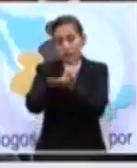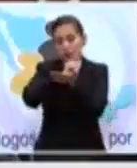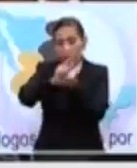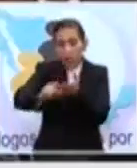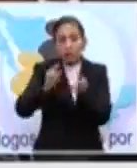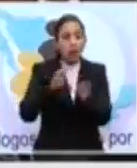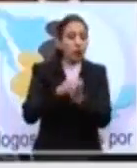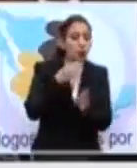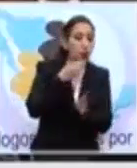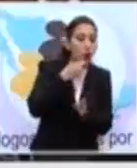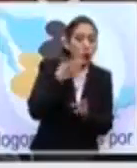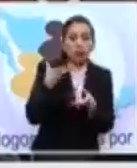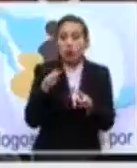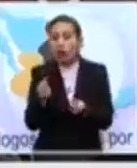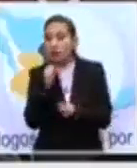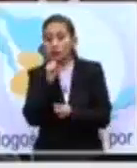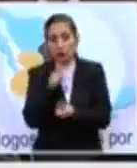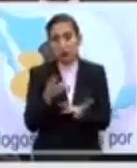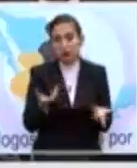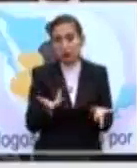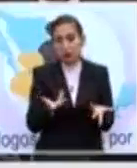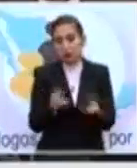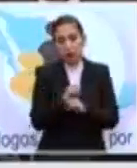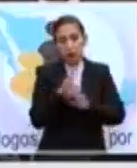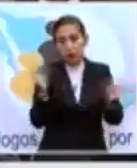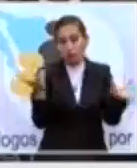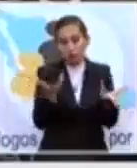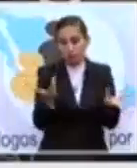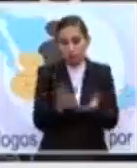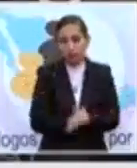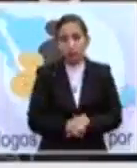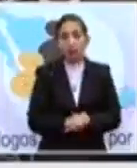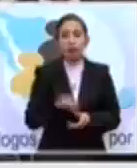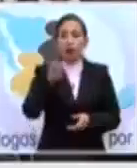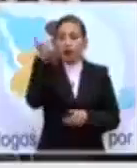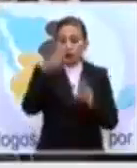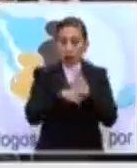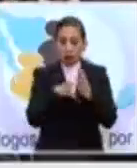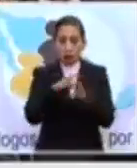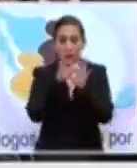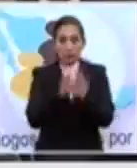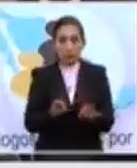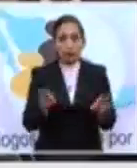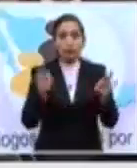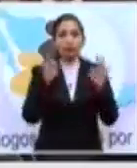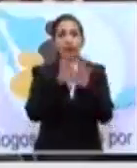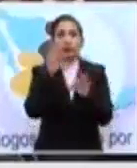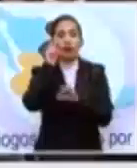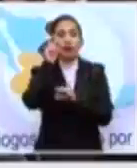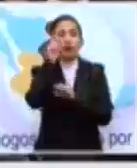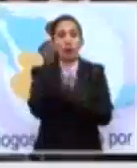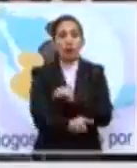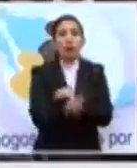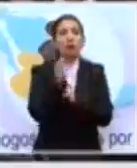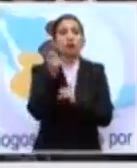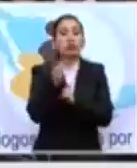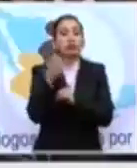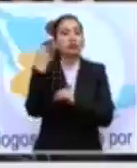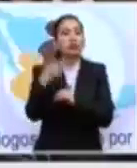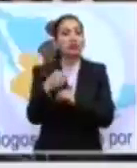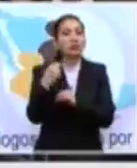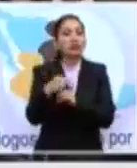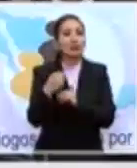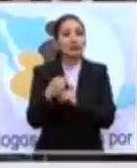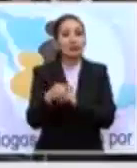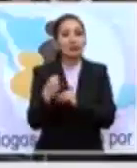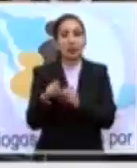transparencia y mayor eficiencia en el gasto también, y lo estamos haciendo. ¿Qué otra cosa importante? Vemos la cuestión de lo que nosotros llamamos tutela